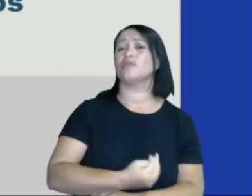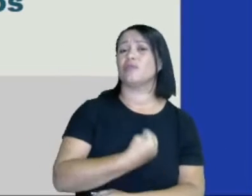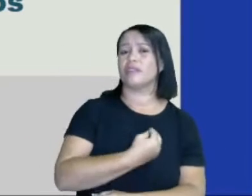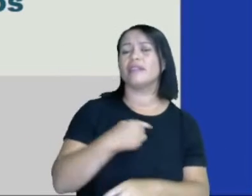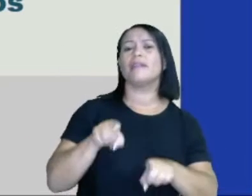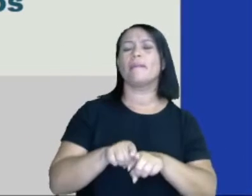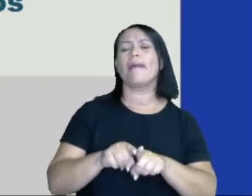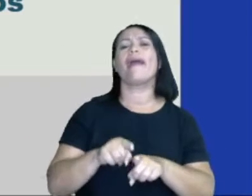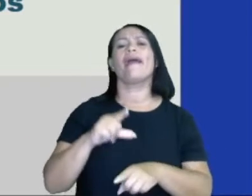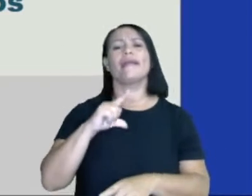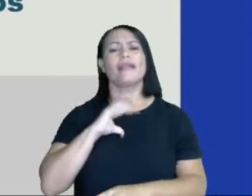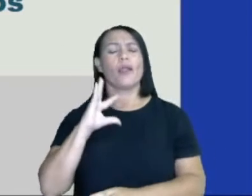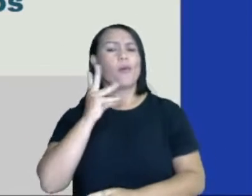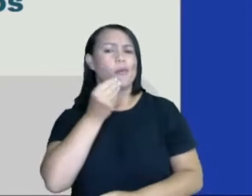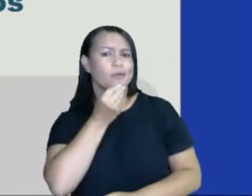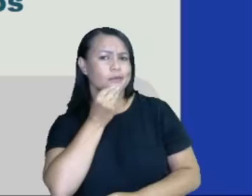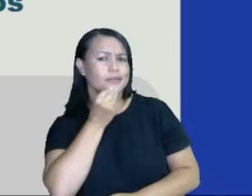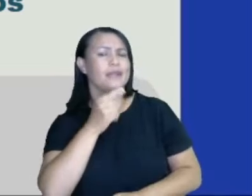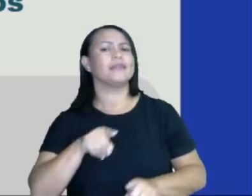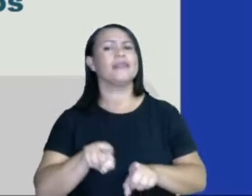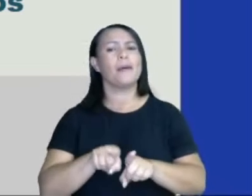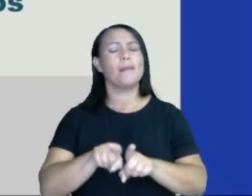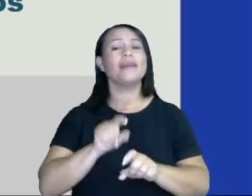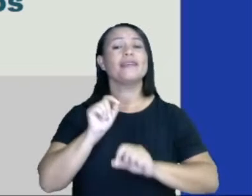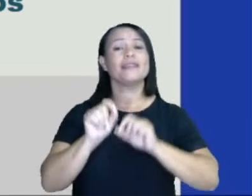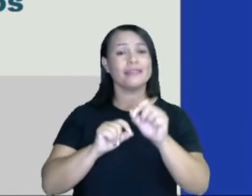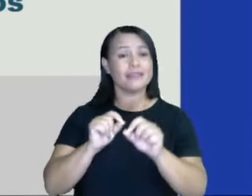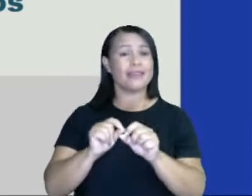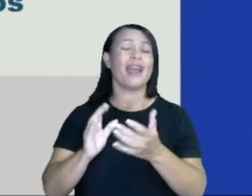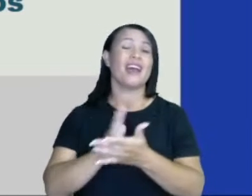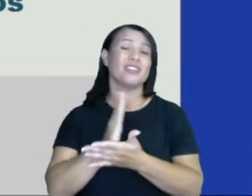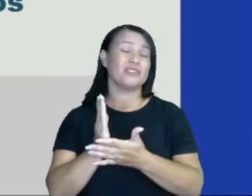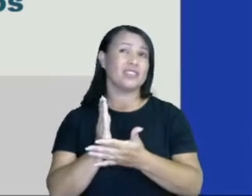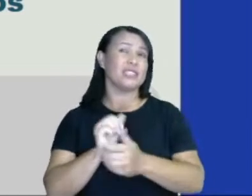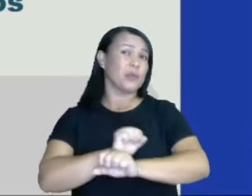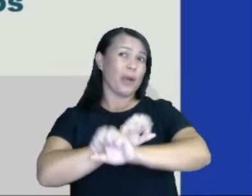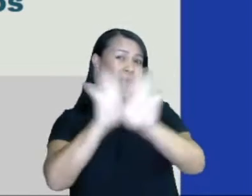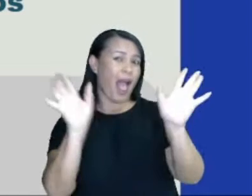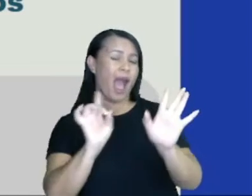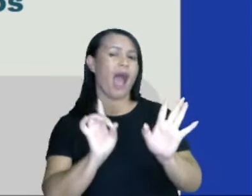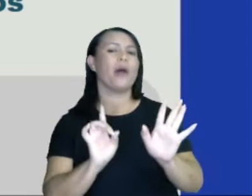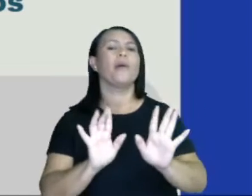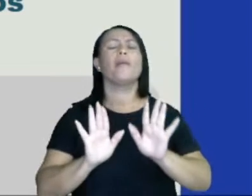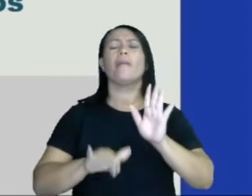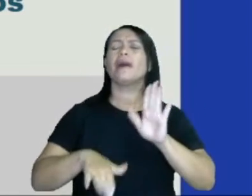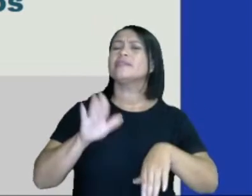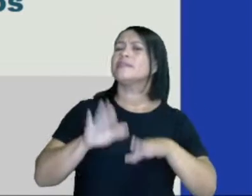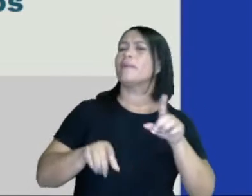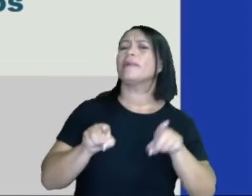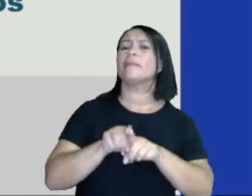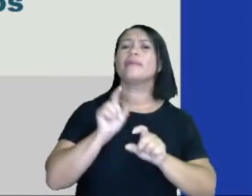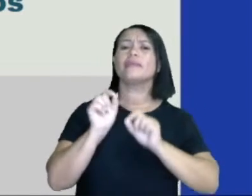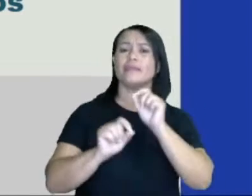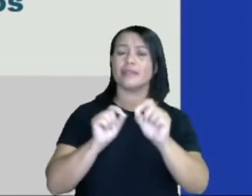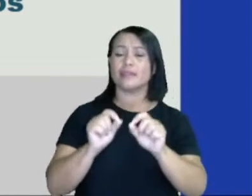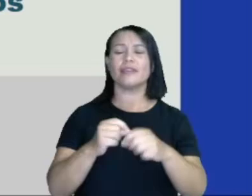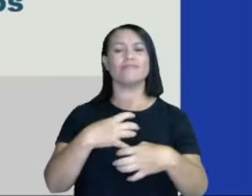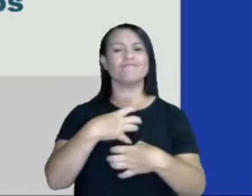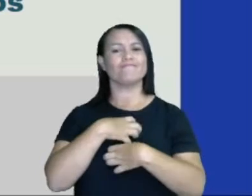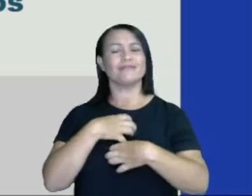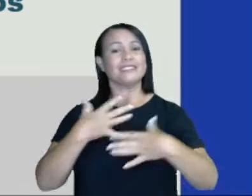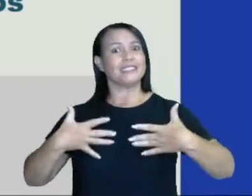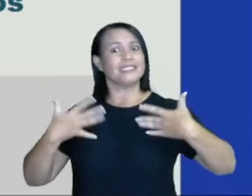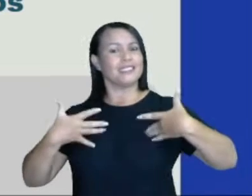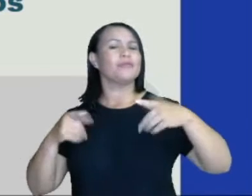las emociones y los sentimientos perciben no son tan evidentes. Por ello, al contar con un estado de ánimo